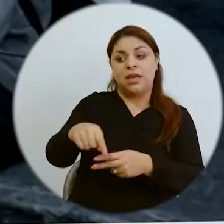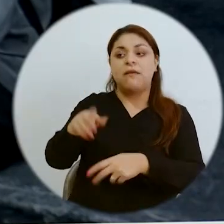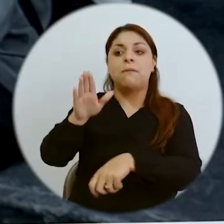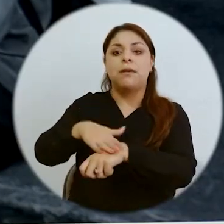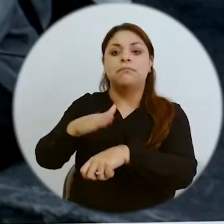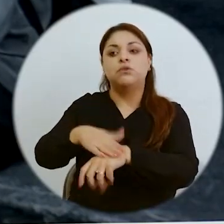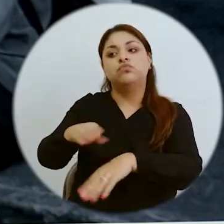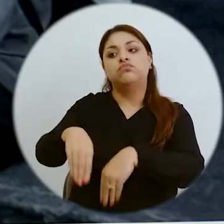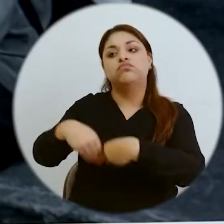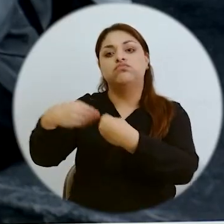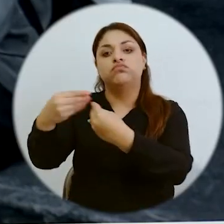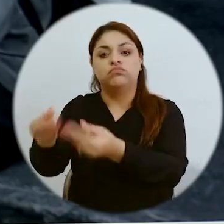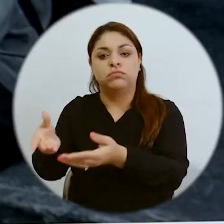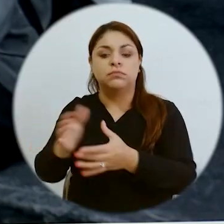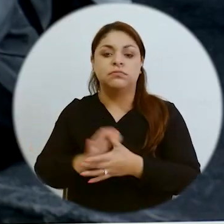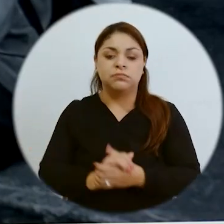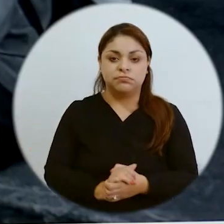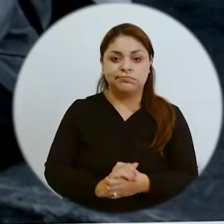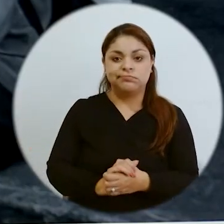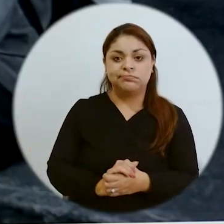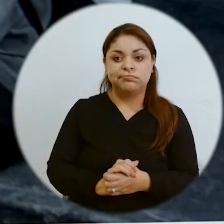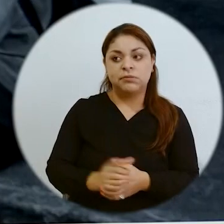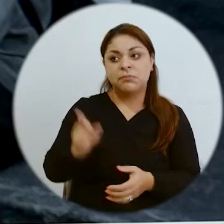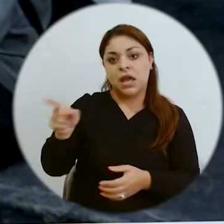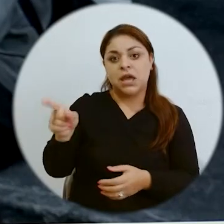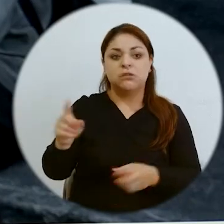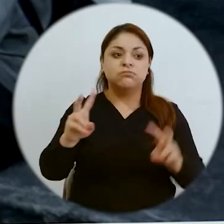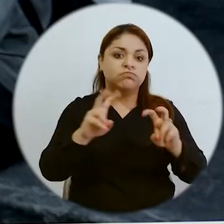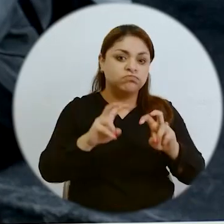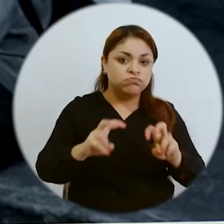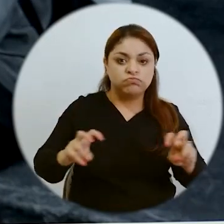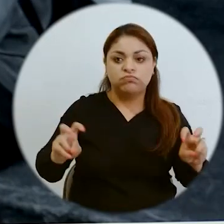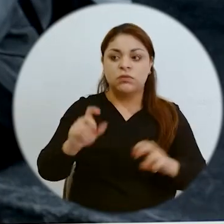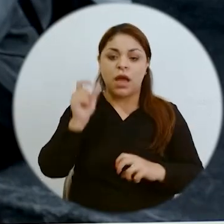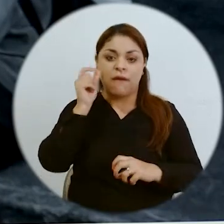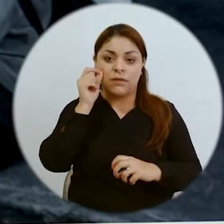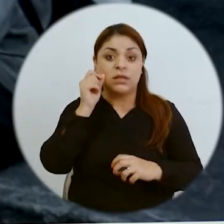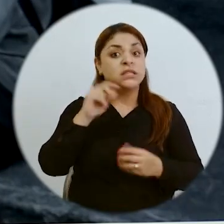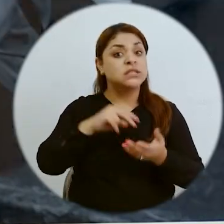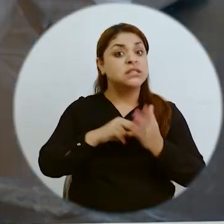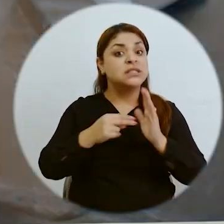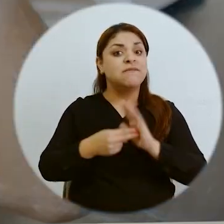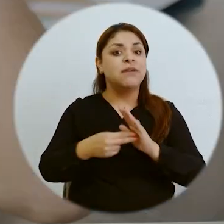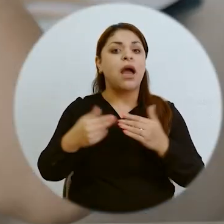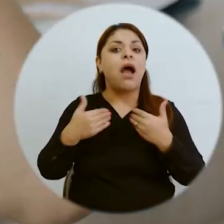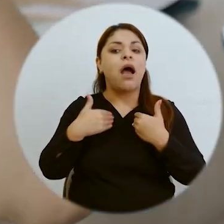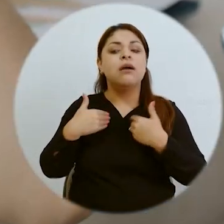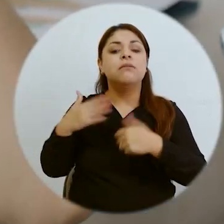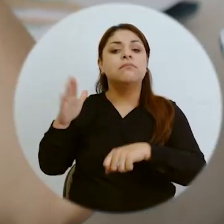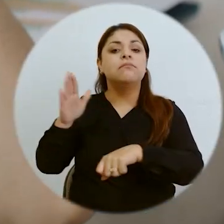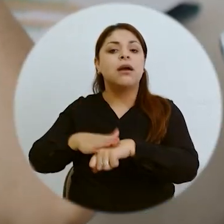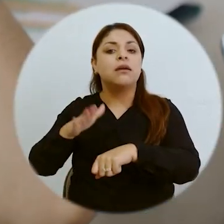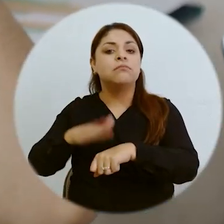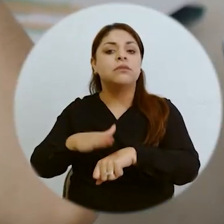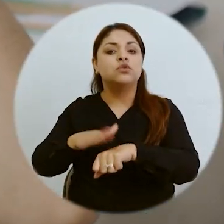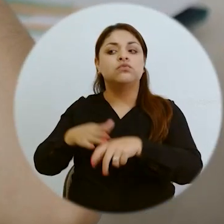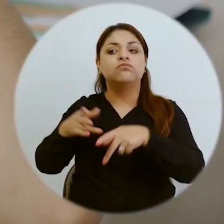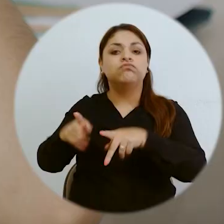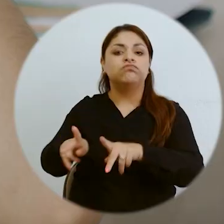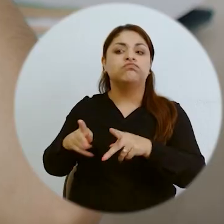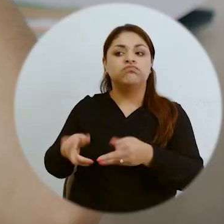Entonces, ¿quién es el que permite que la gente se sobreendeude? Si uno, cuando va a solicitar una deuda, tiene que